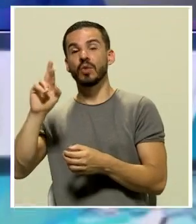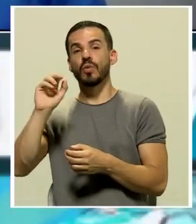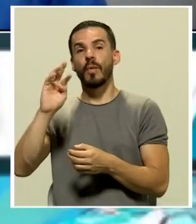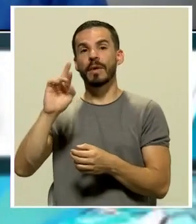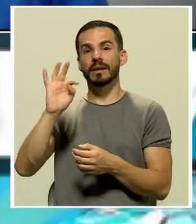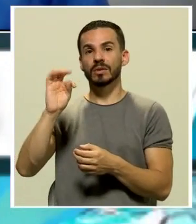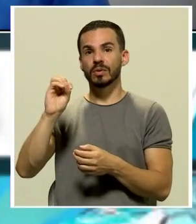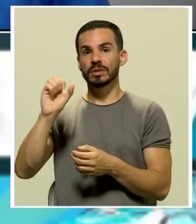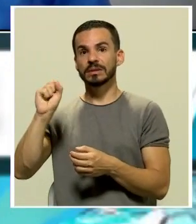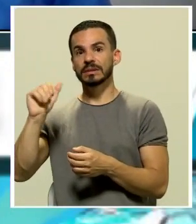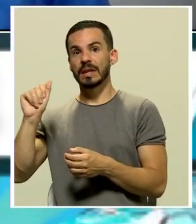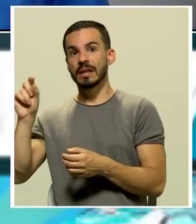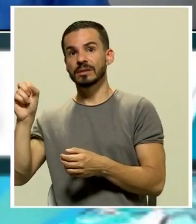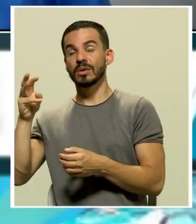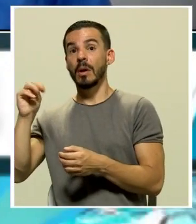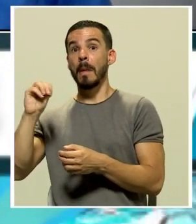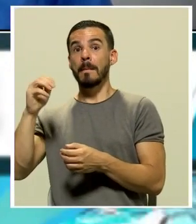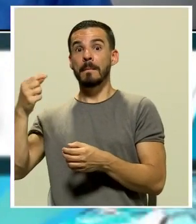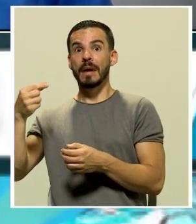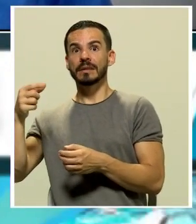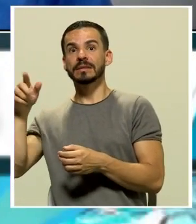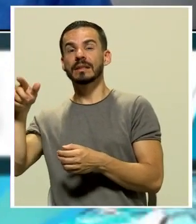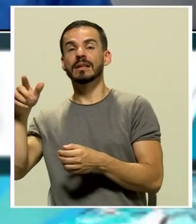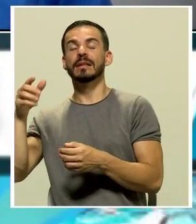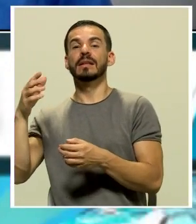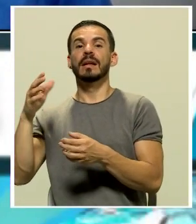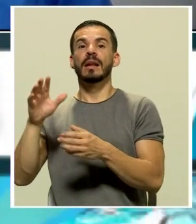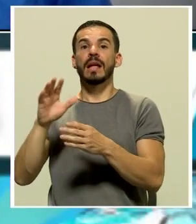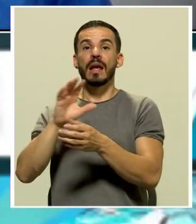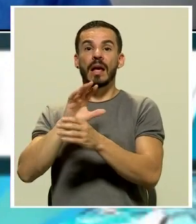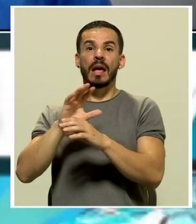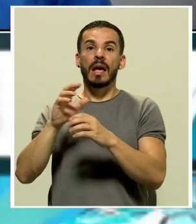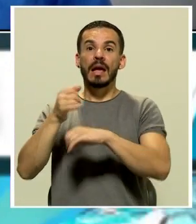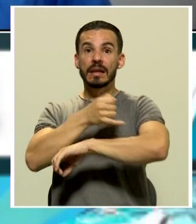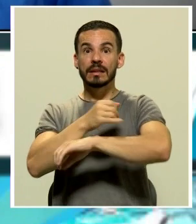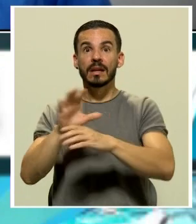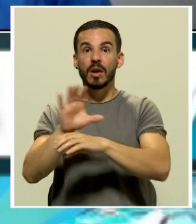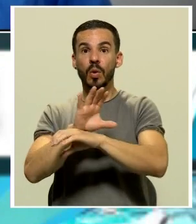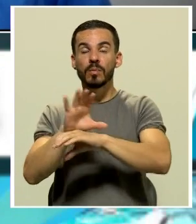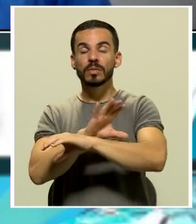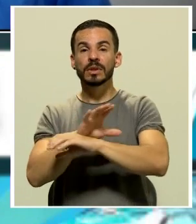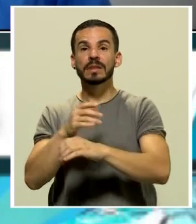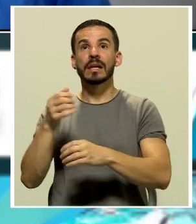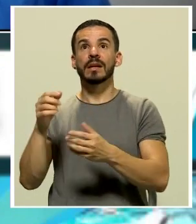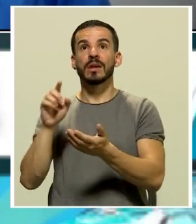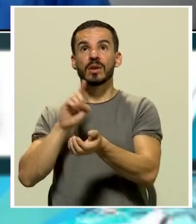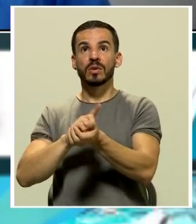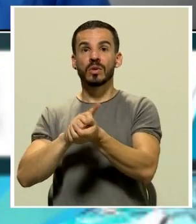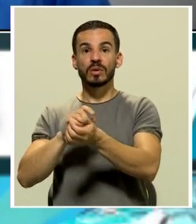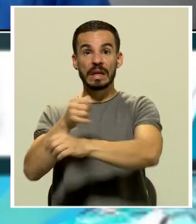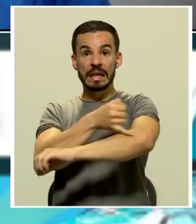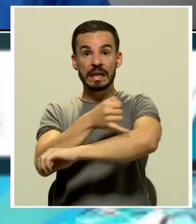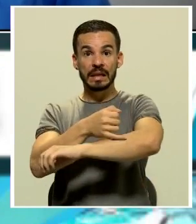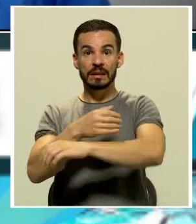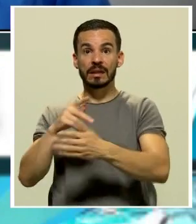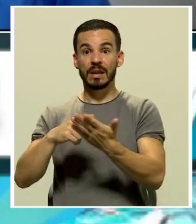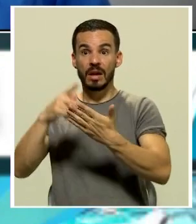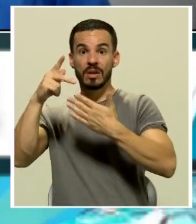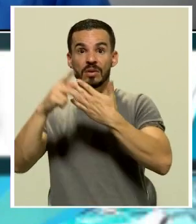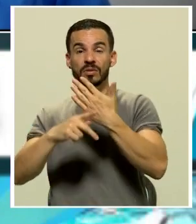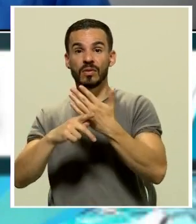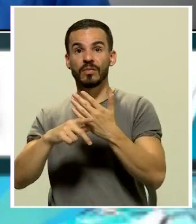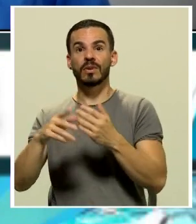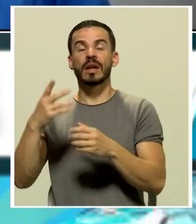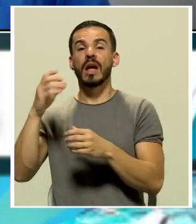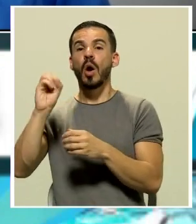en Ciencias de la Computación por la Universidad de Essex y doctor en Ingeniería de Software por la Universidad